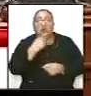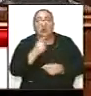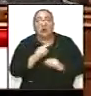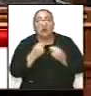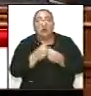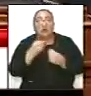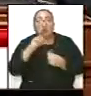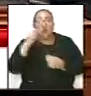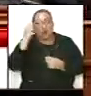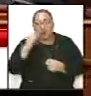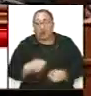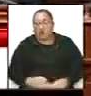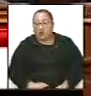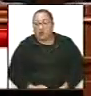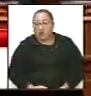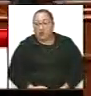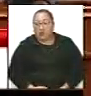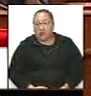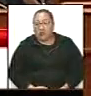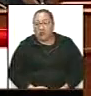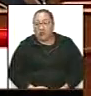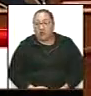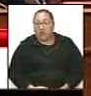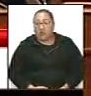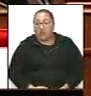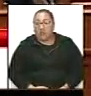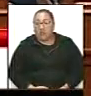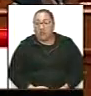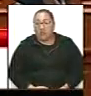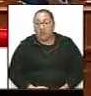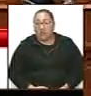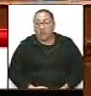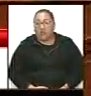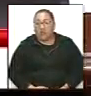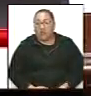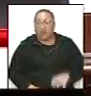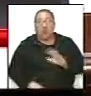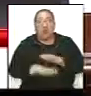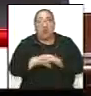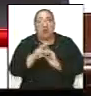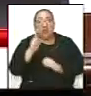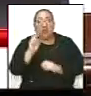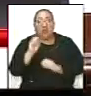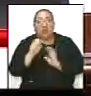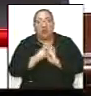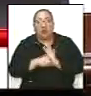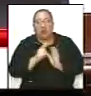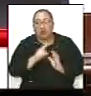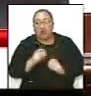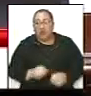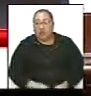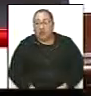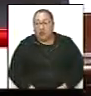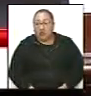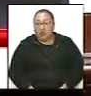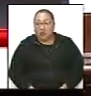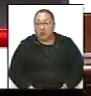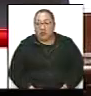grupos parlamentarios por un tiempo no mayor de 20 minutos cada uno.